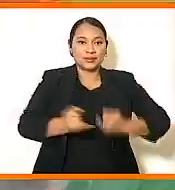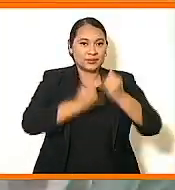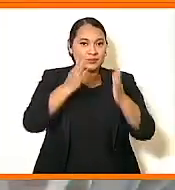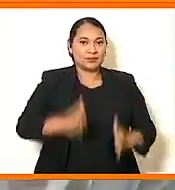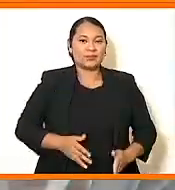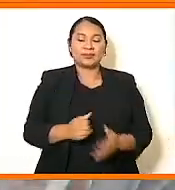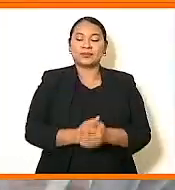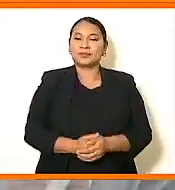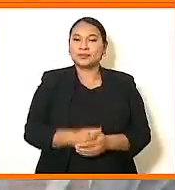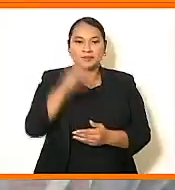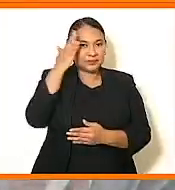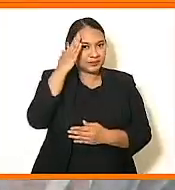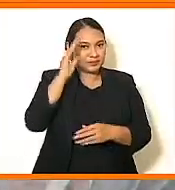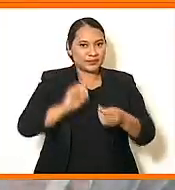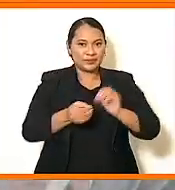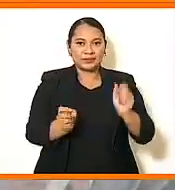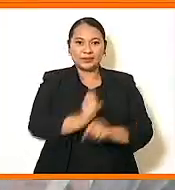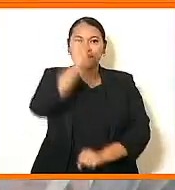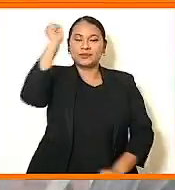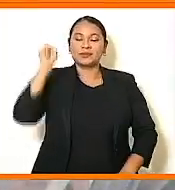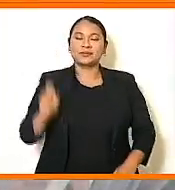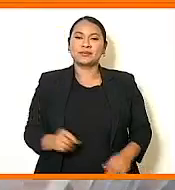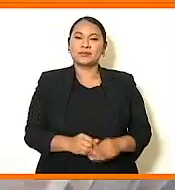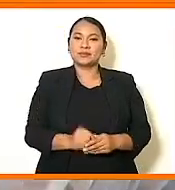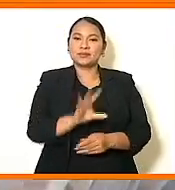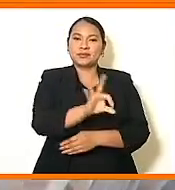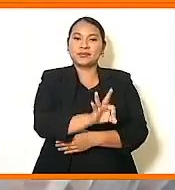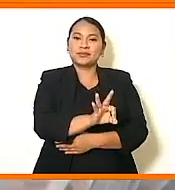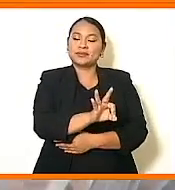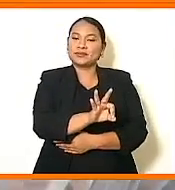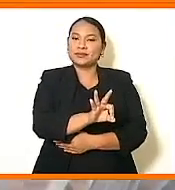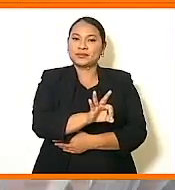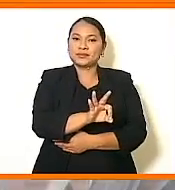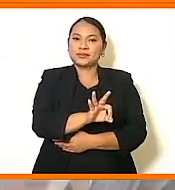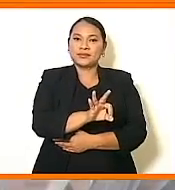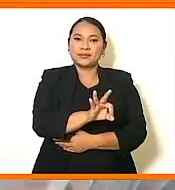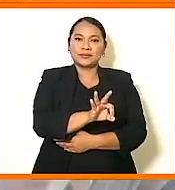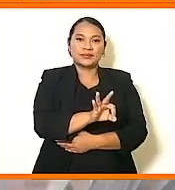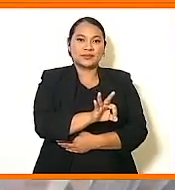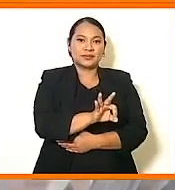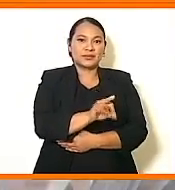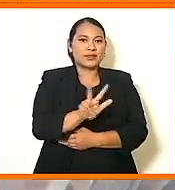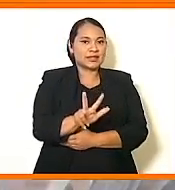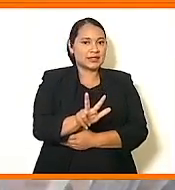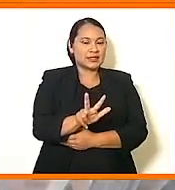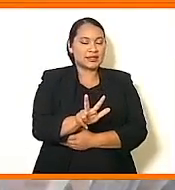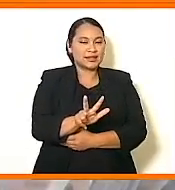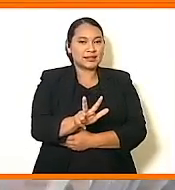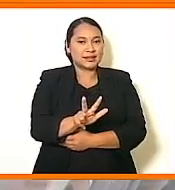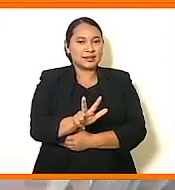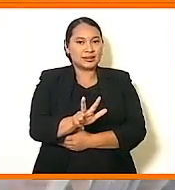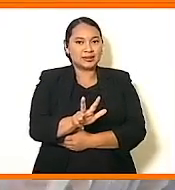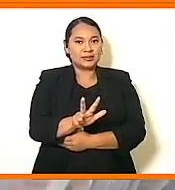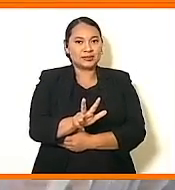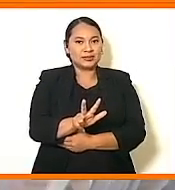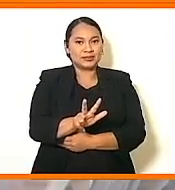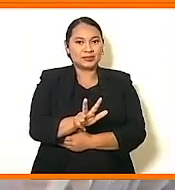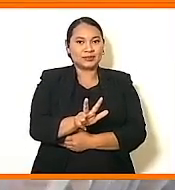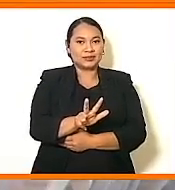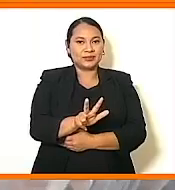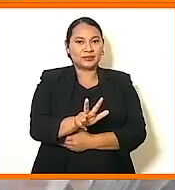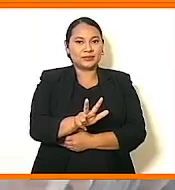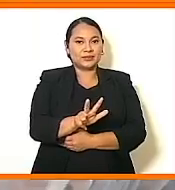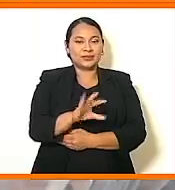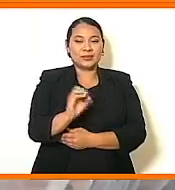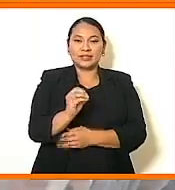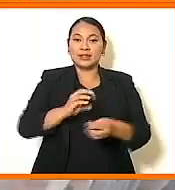primer dígito es el 9, segundo dígito, el 3, tercer y decisivo dígito, el